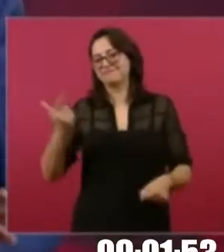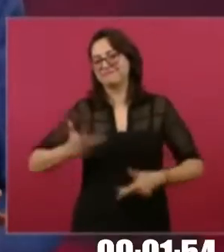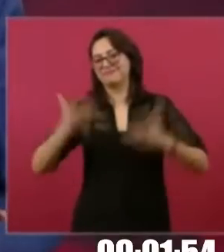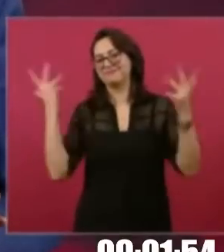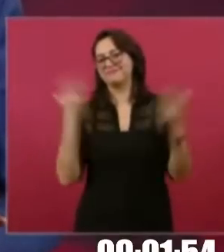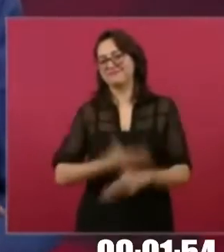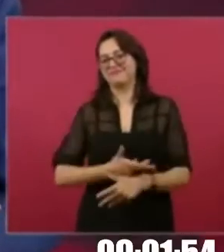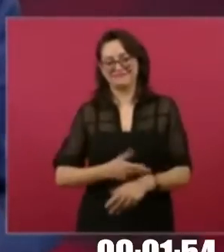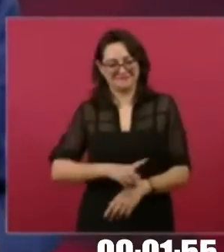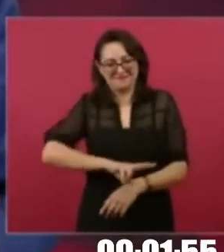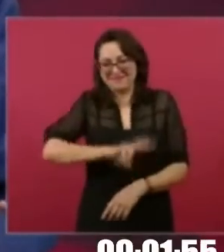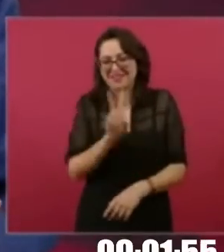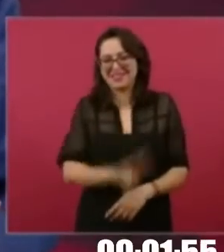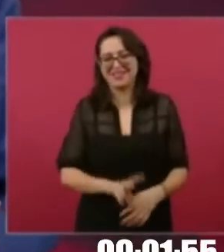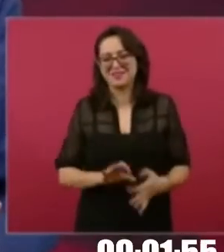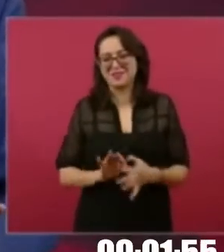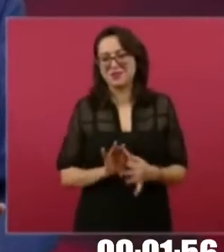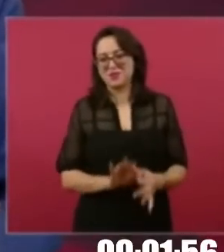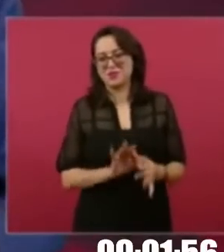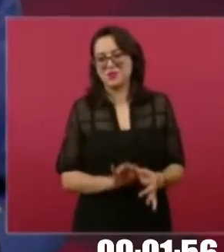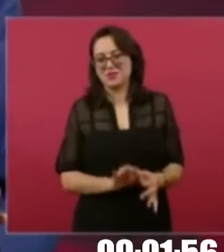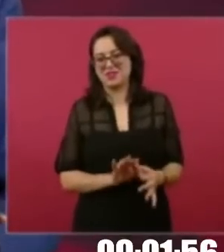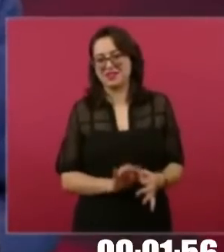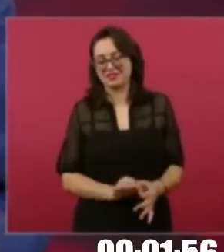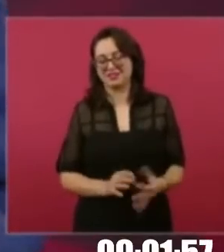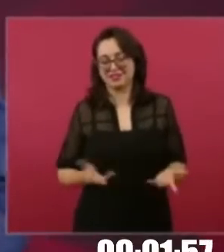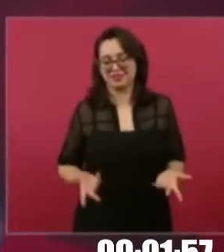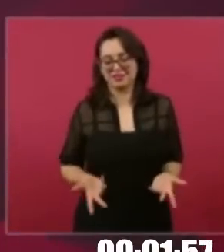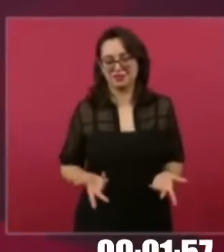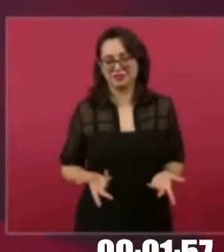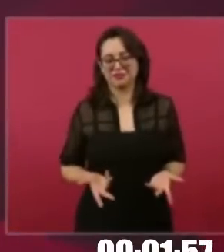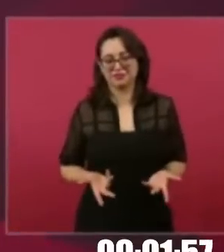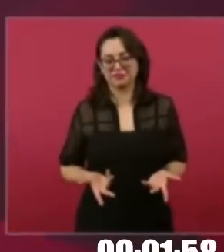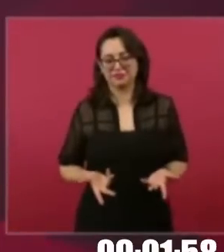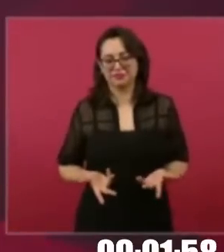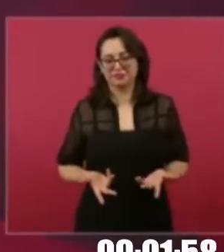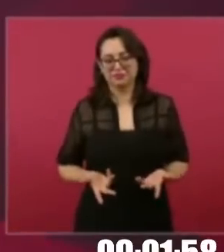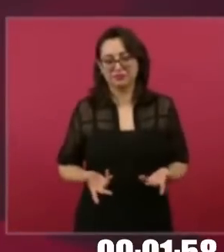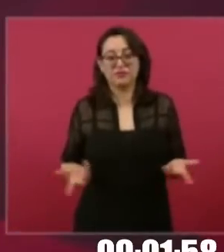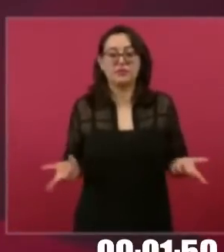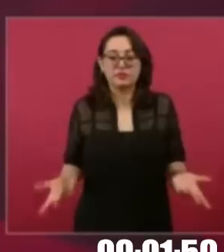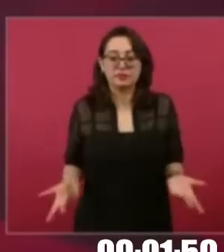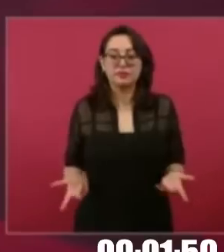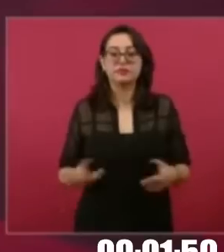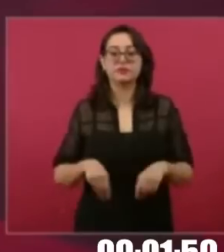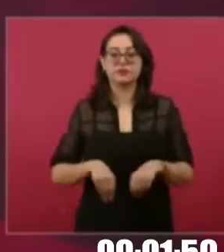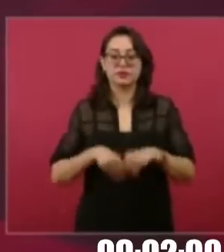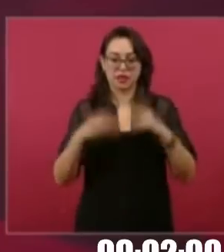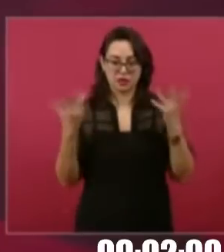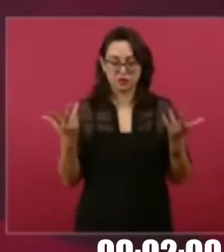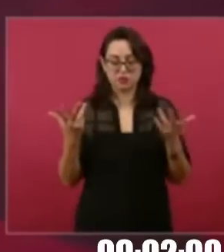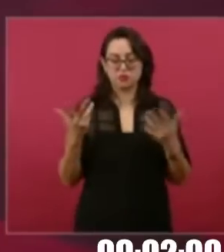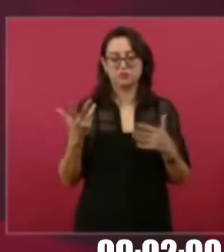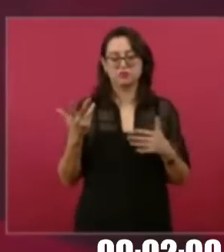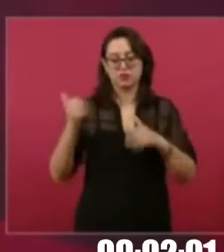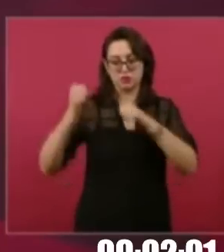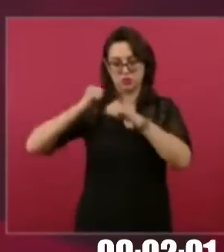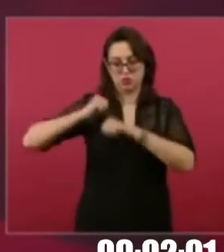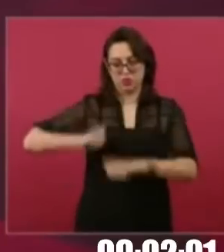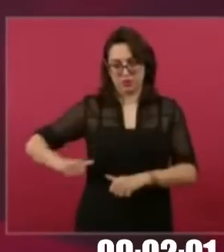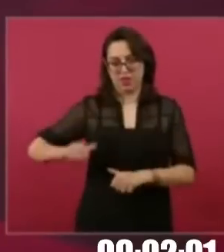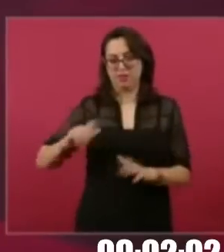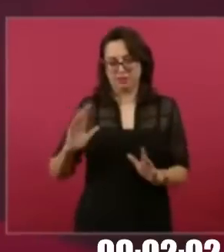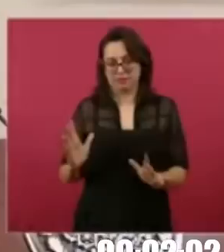no todos desde luego porque hay que respetar a la militancia de los partidos y hay que respetar a los estudiantes pero